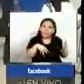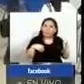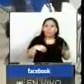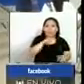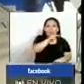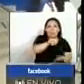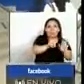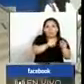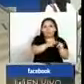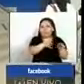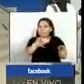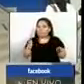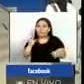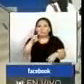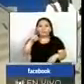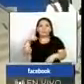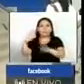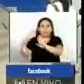hasta el 2010.